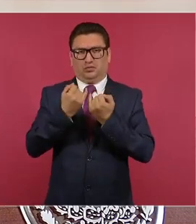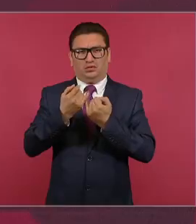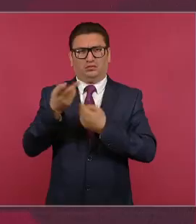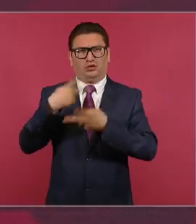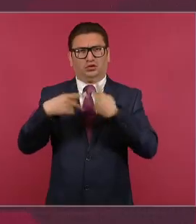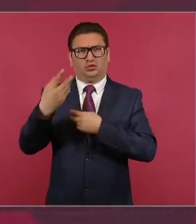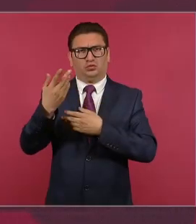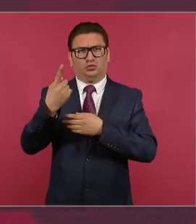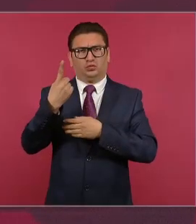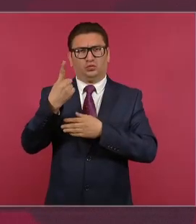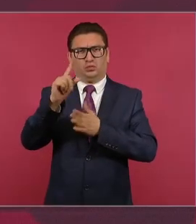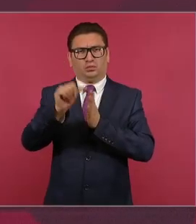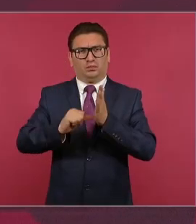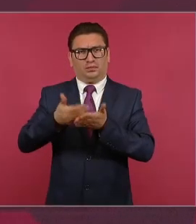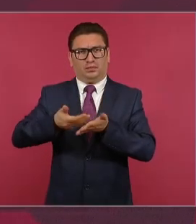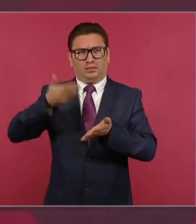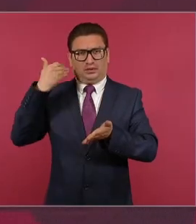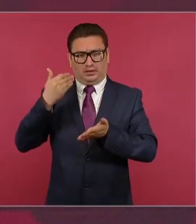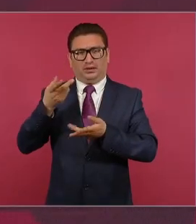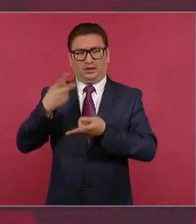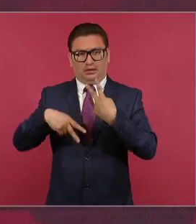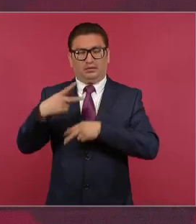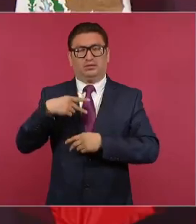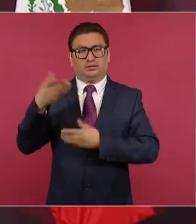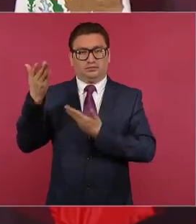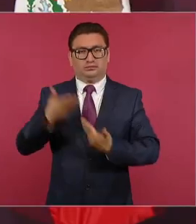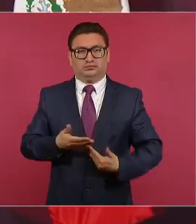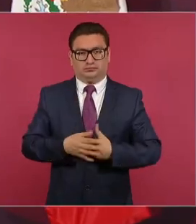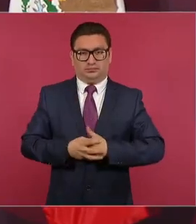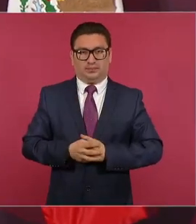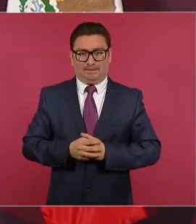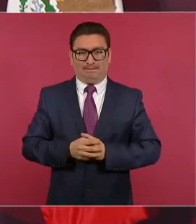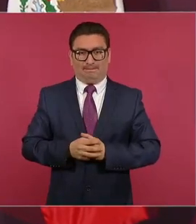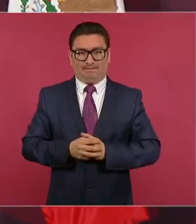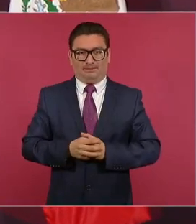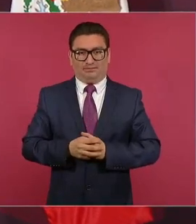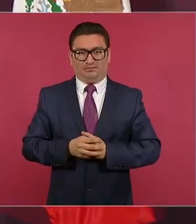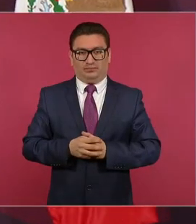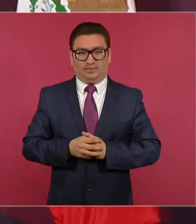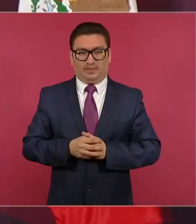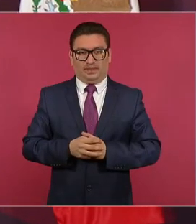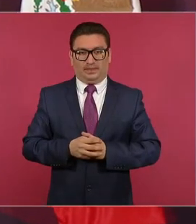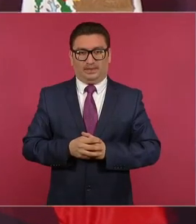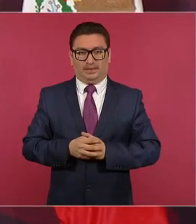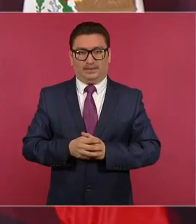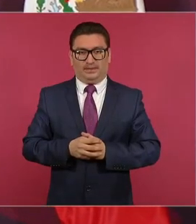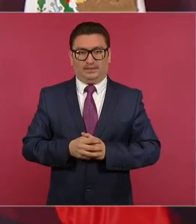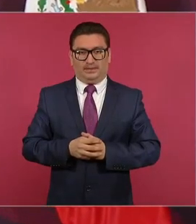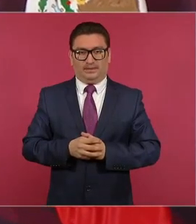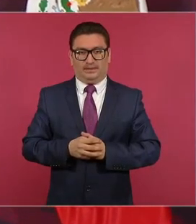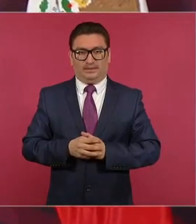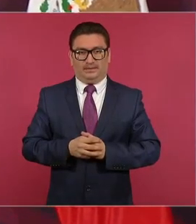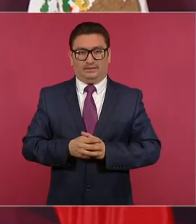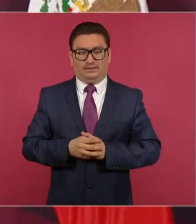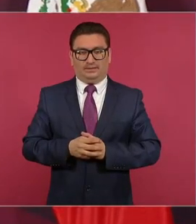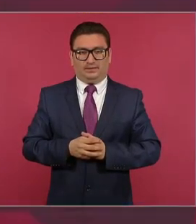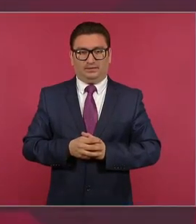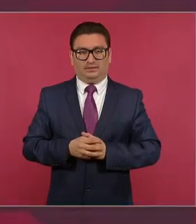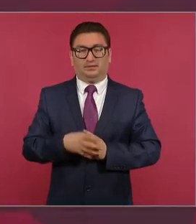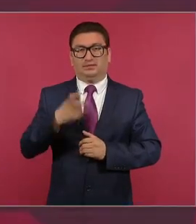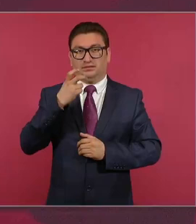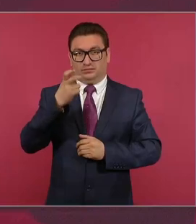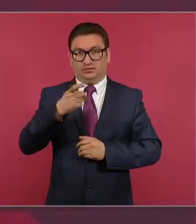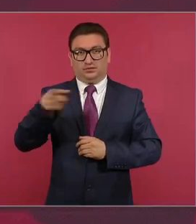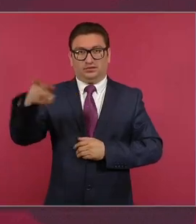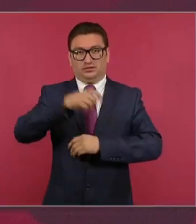un mes antes. Estaban aquí. Y entonces, estas ventanas hay